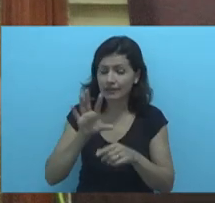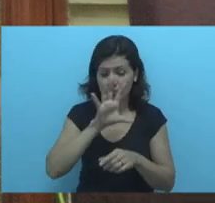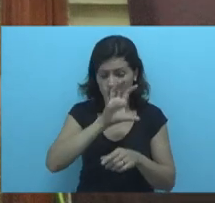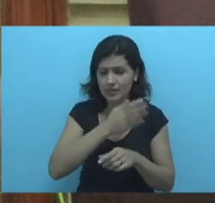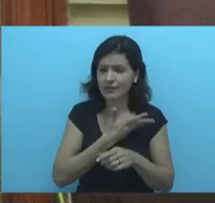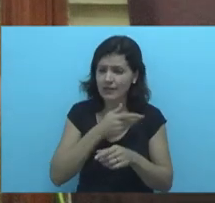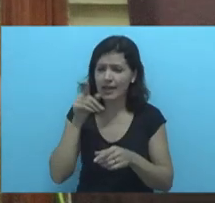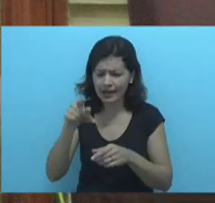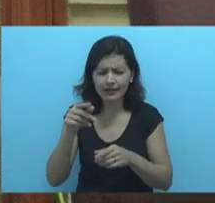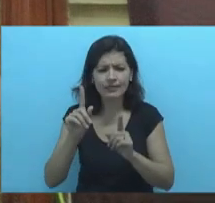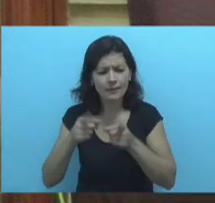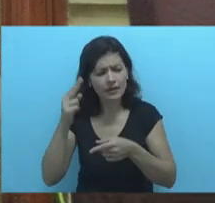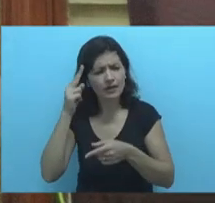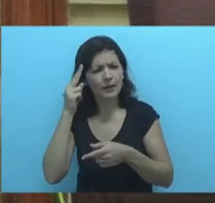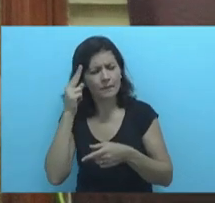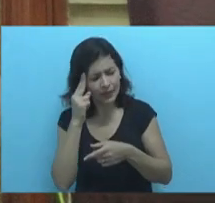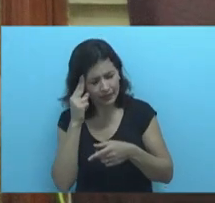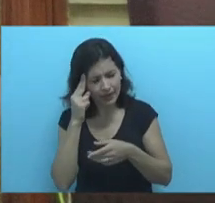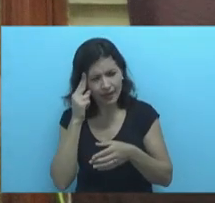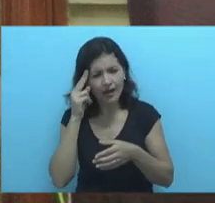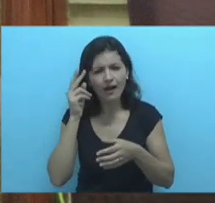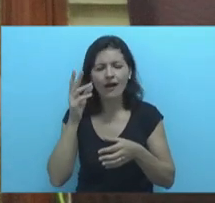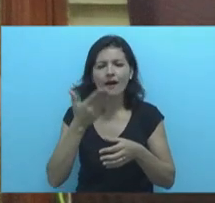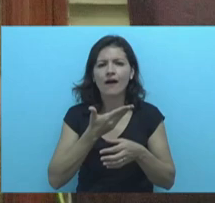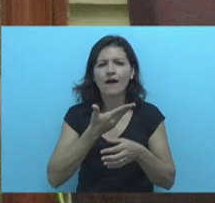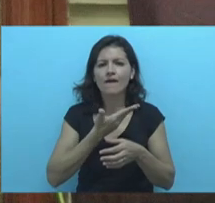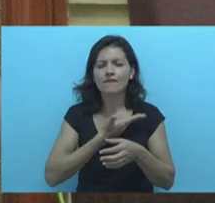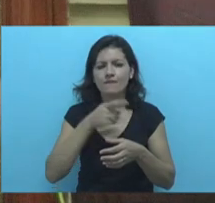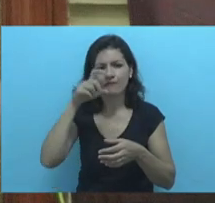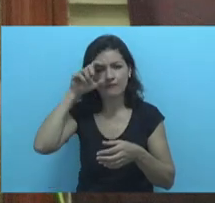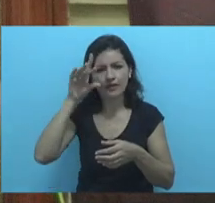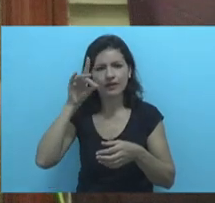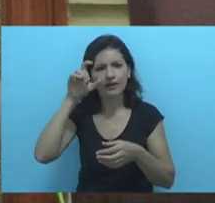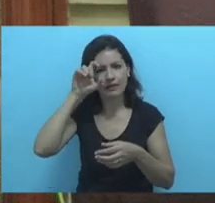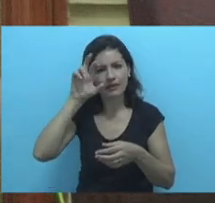Ojalá pueda seguir significando el Frente Progresista esa fuerza provincial, ¿no?